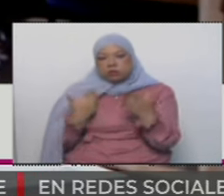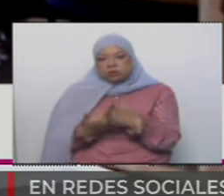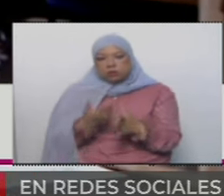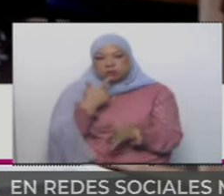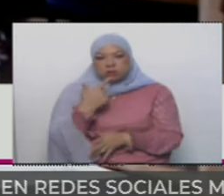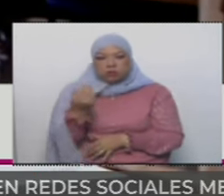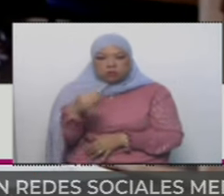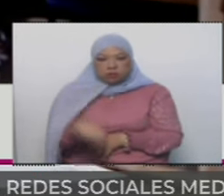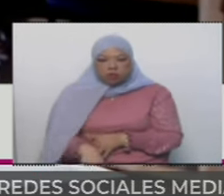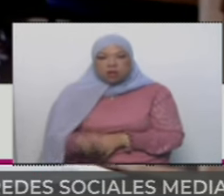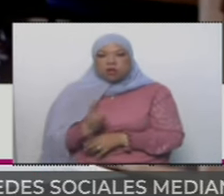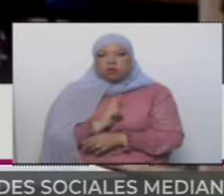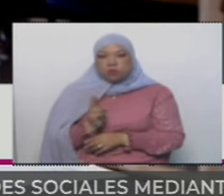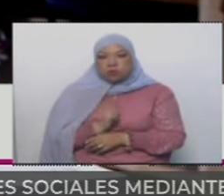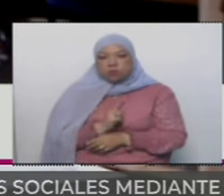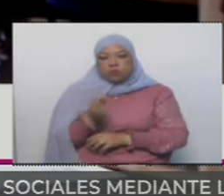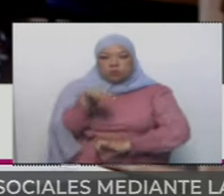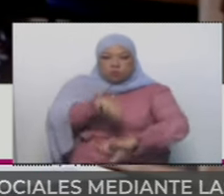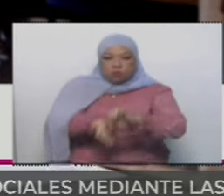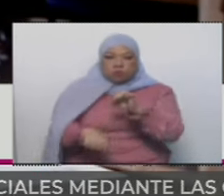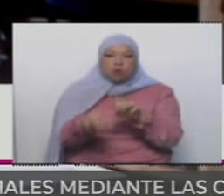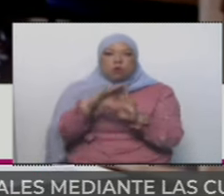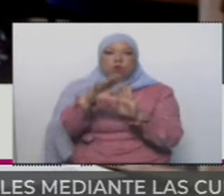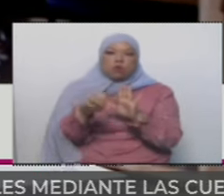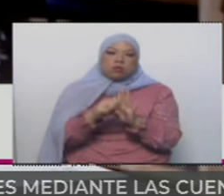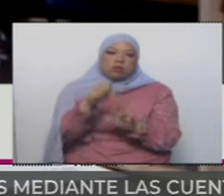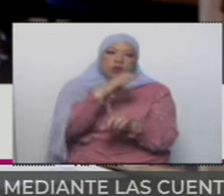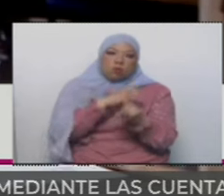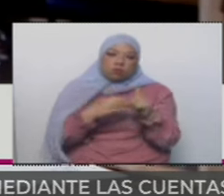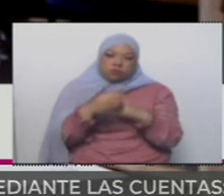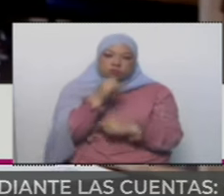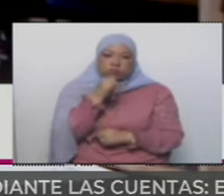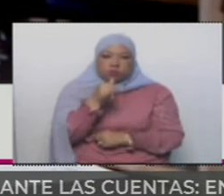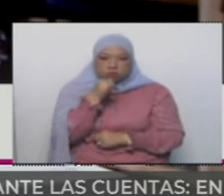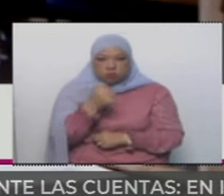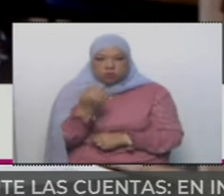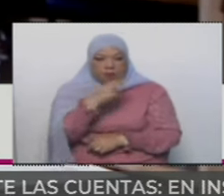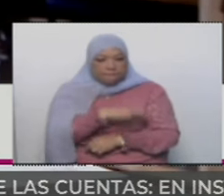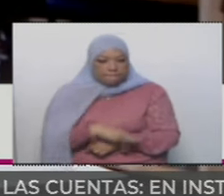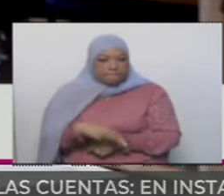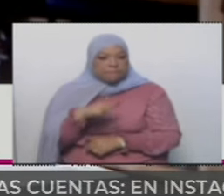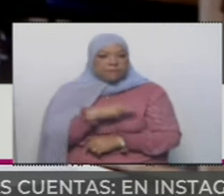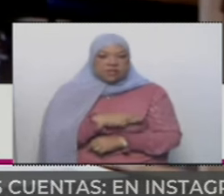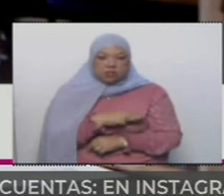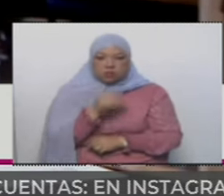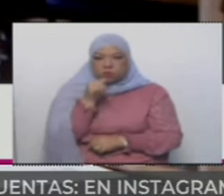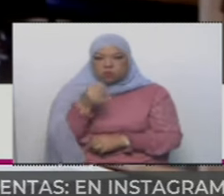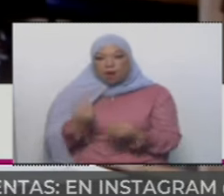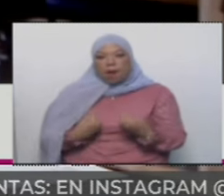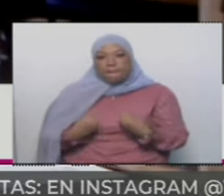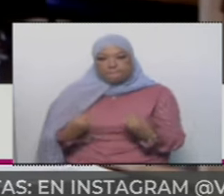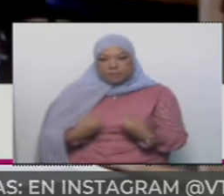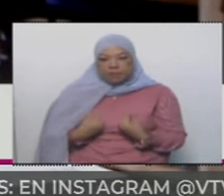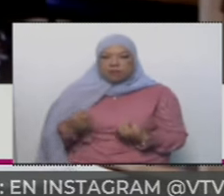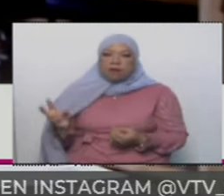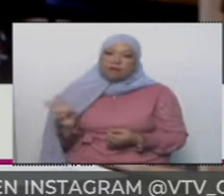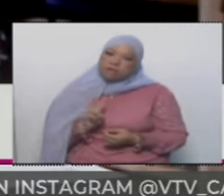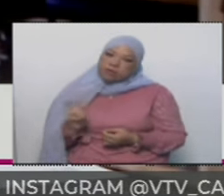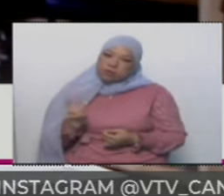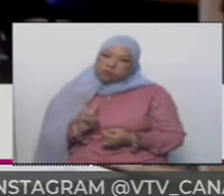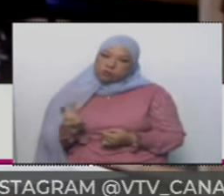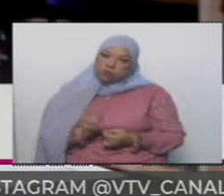realmente estuvo maravilloso en el Frente Cultural, porque la gran misión, Viva Venezuela, mi patria